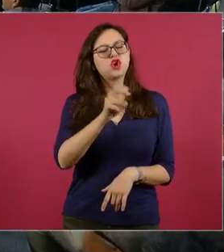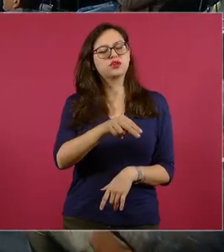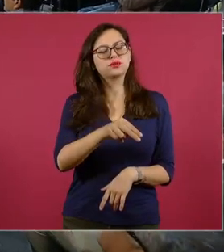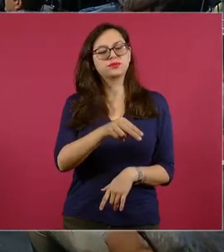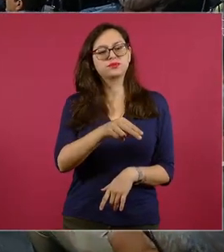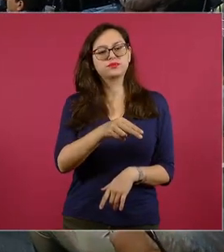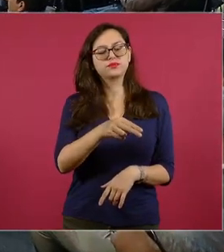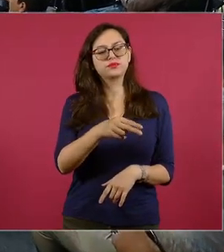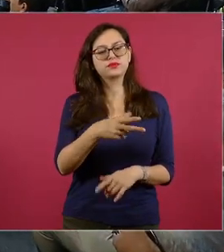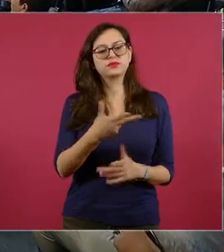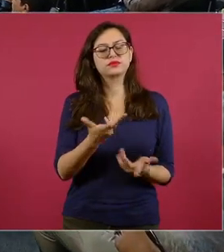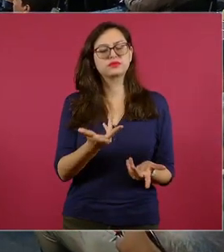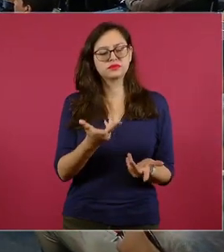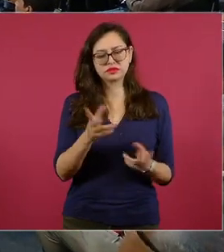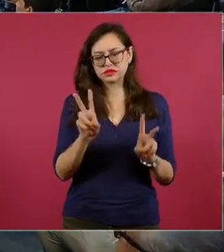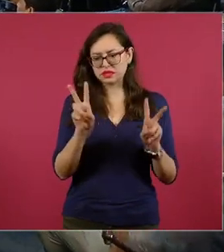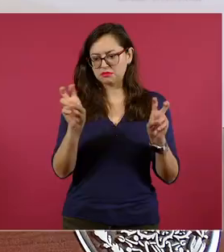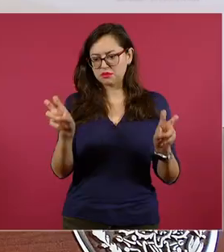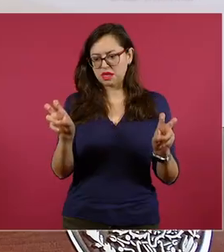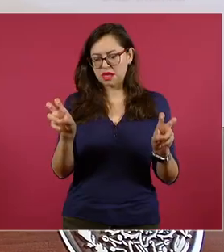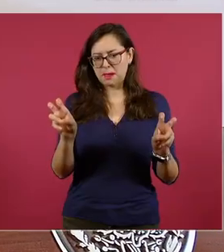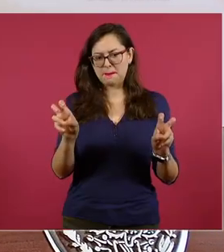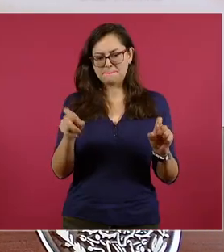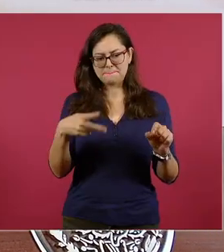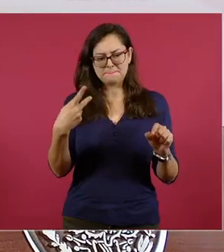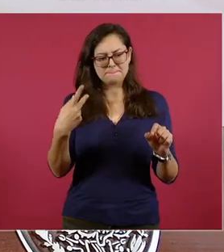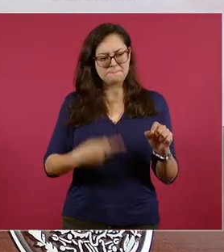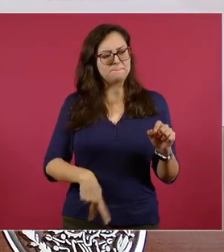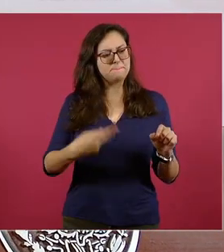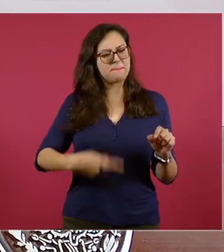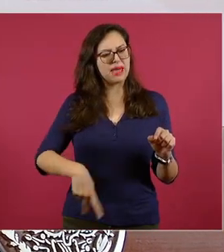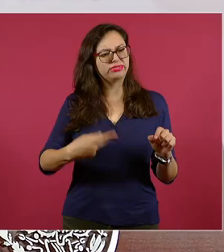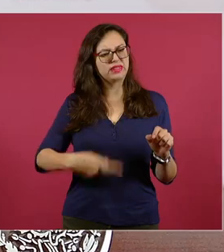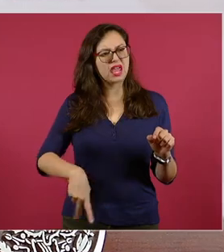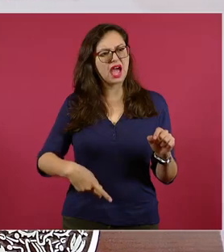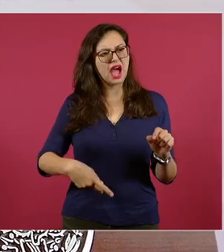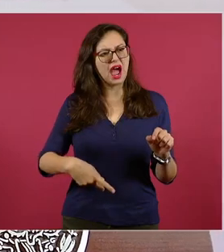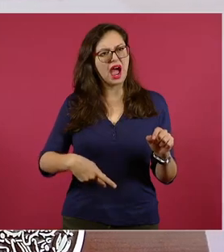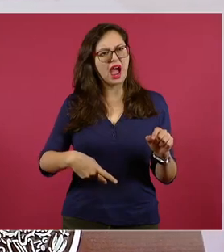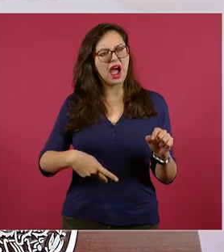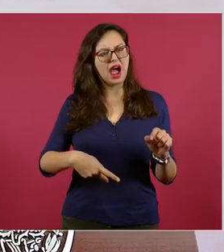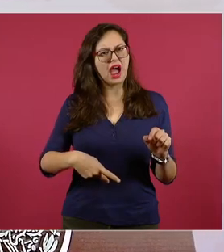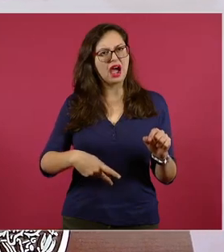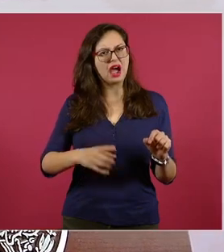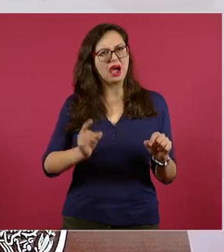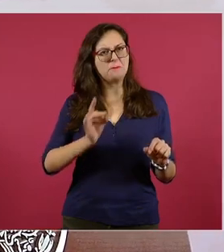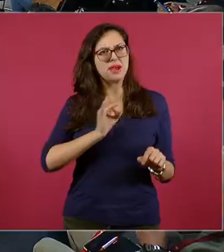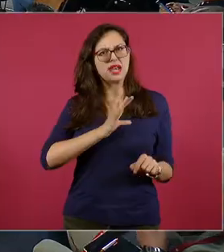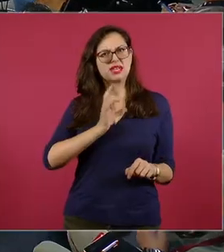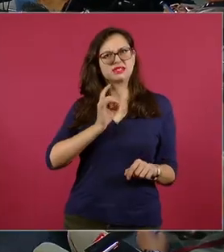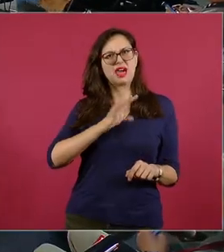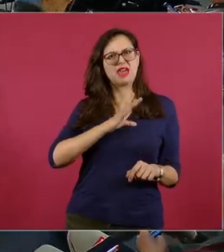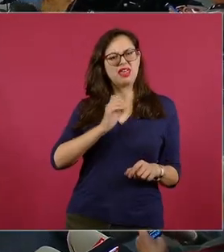Se llama La Patria Amenazada o algo así, a ver si la tienen,